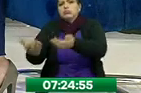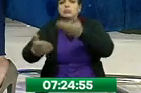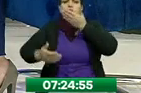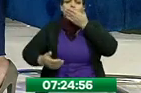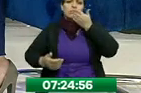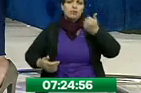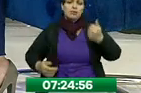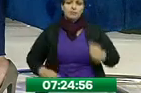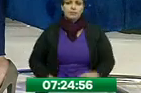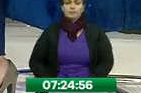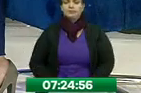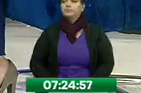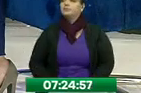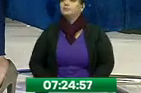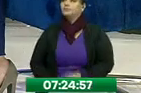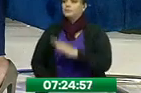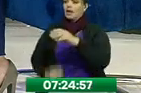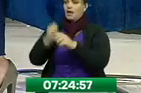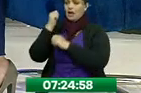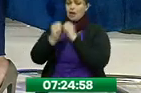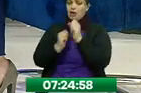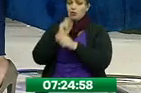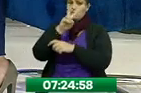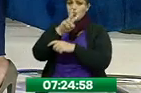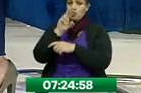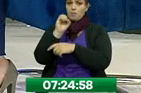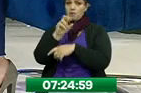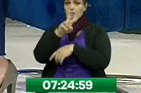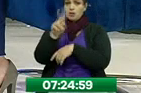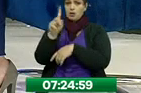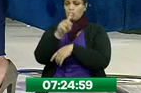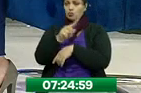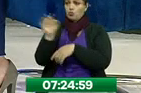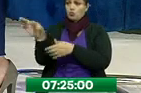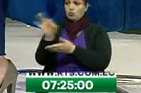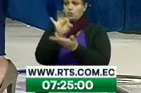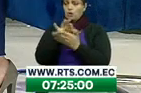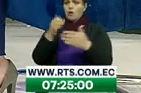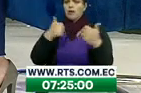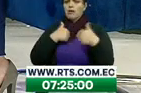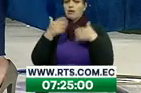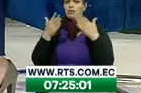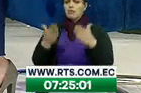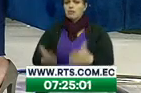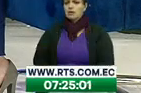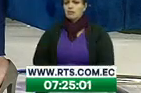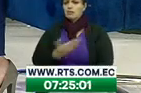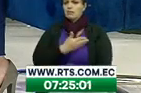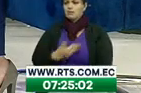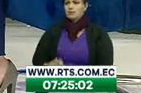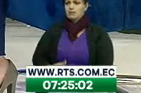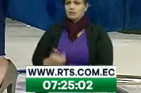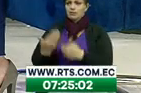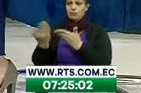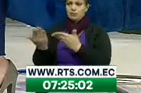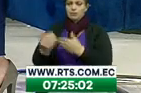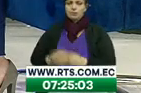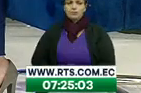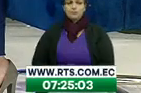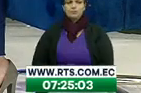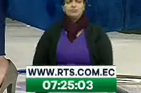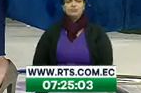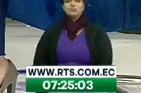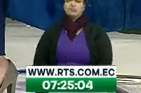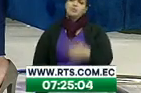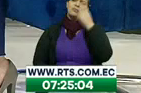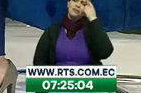el candidato por el movimiento político, creo. ¿Cómo avista y ve el panorama electoral cuando tampoco se han implementado desde la Asamblea las reformas